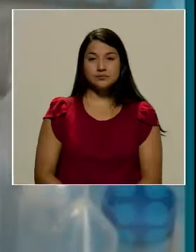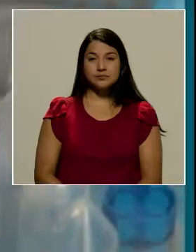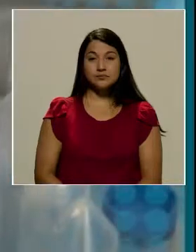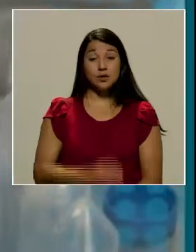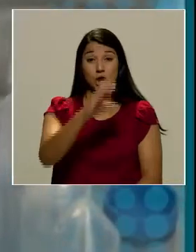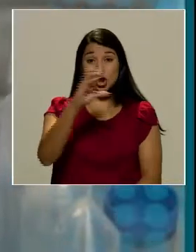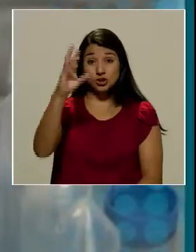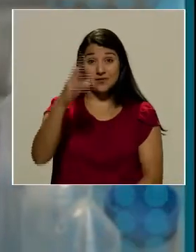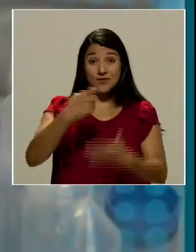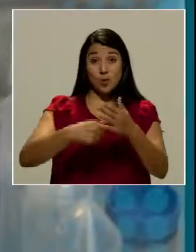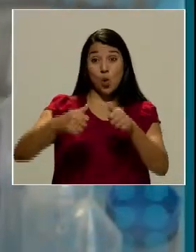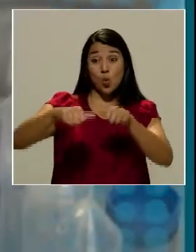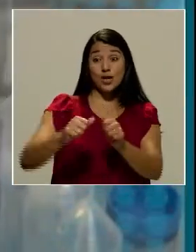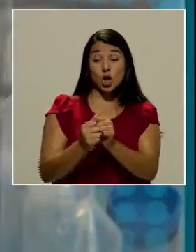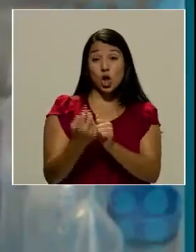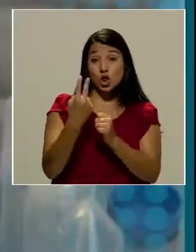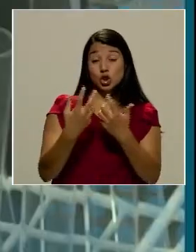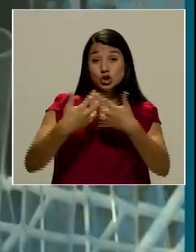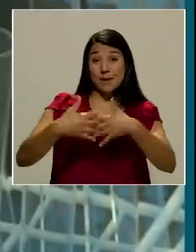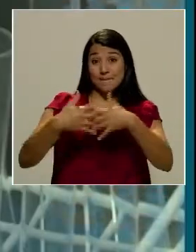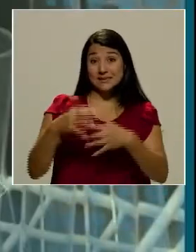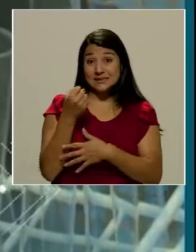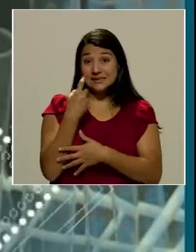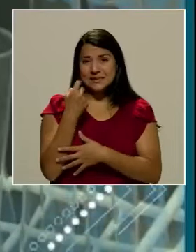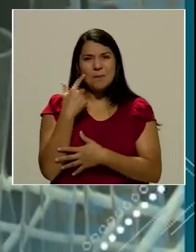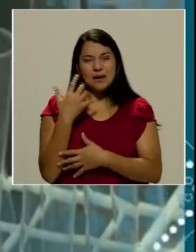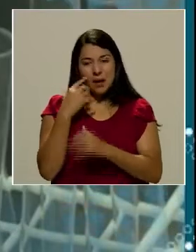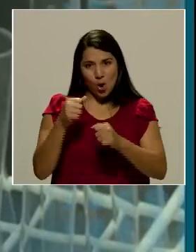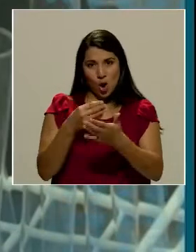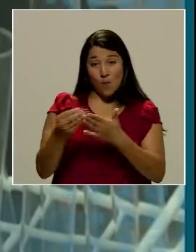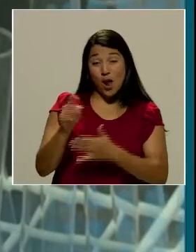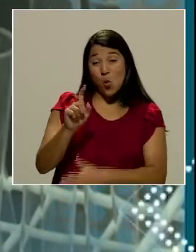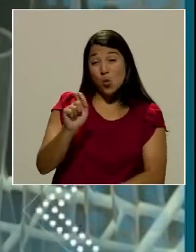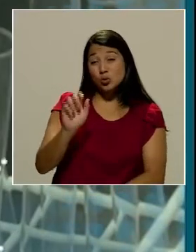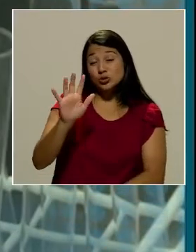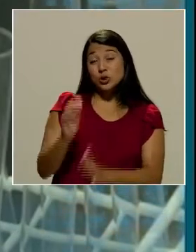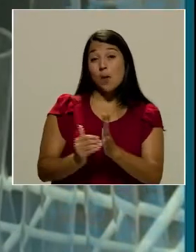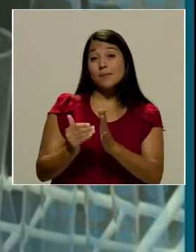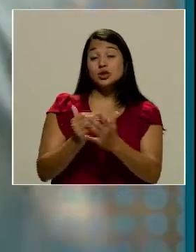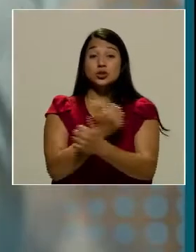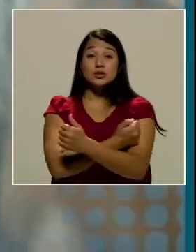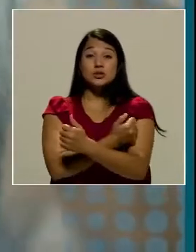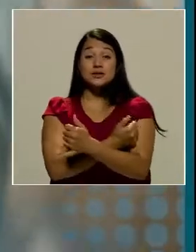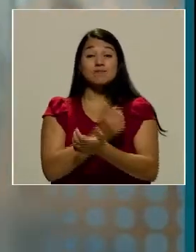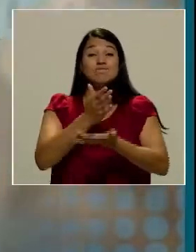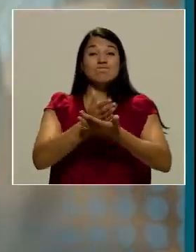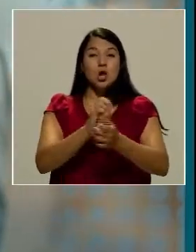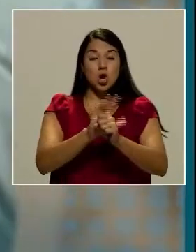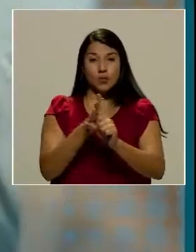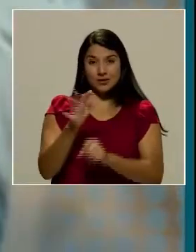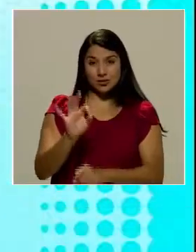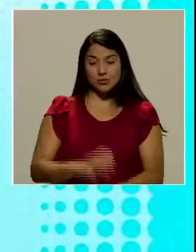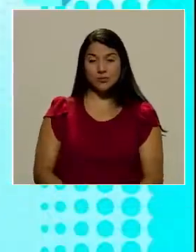Nuestro país firmó un convenio con 2 compañías farmacéuticas para obtener 1.5 millones de vacunas contra la